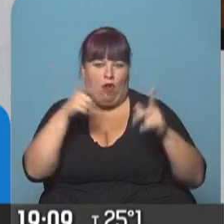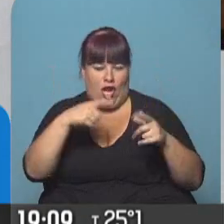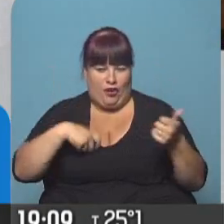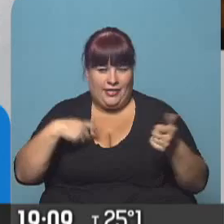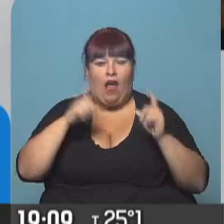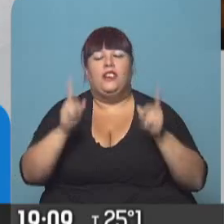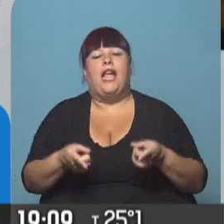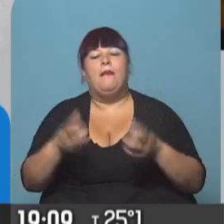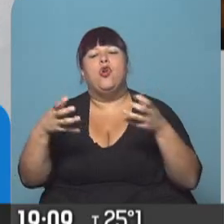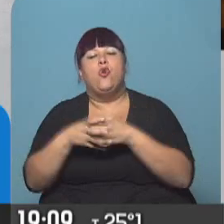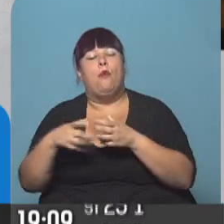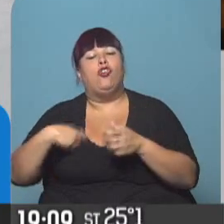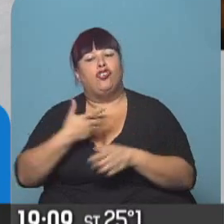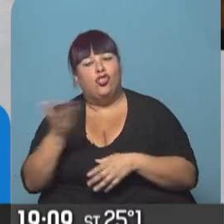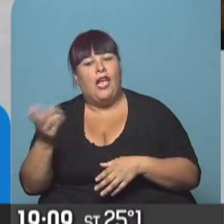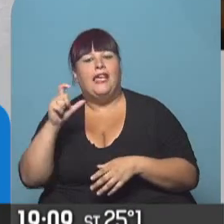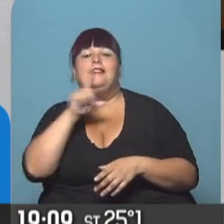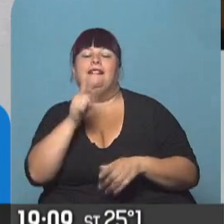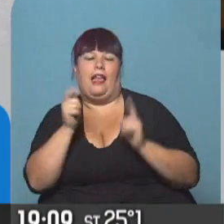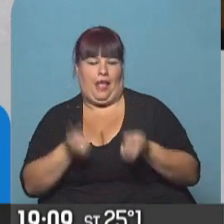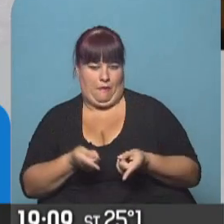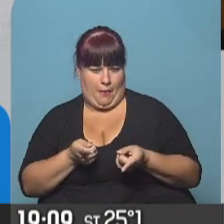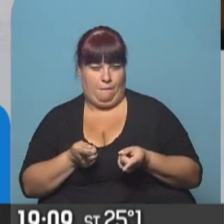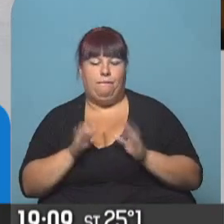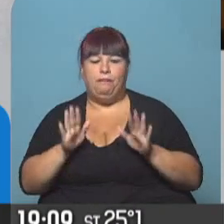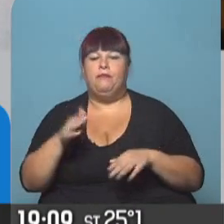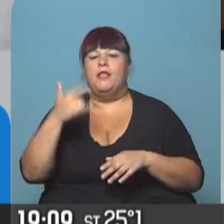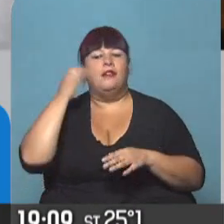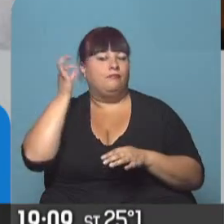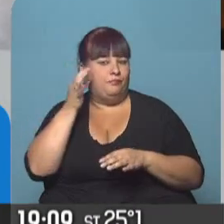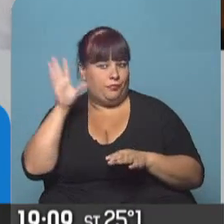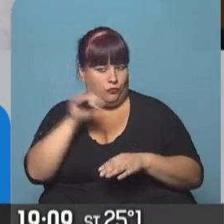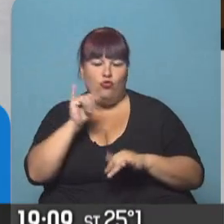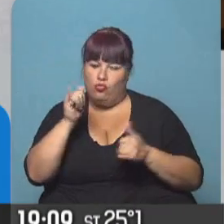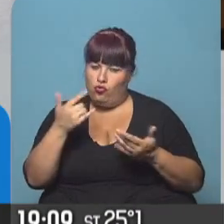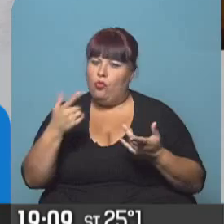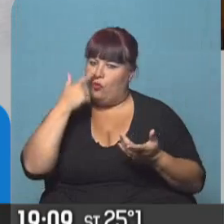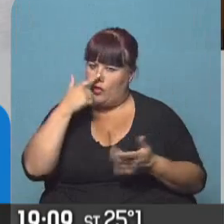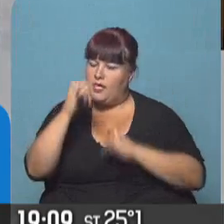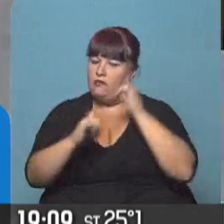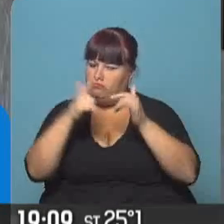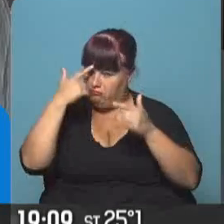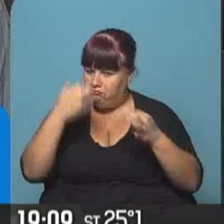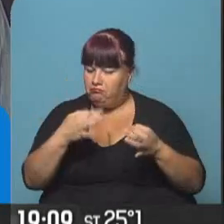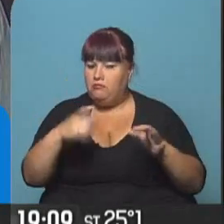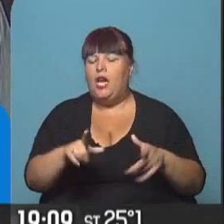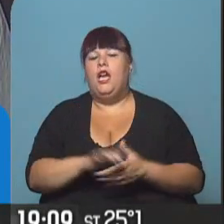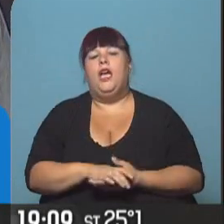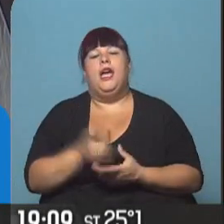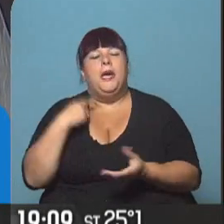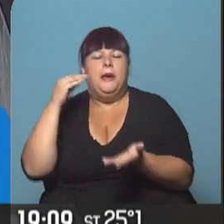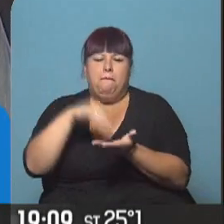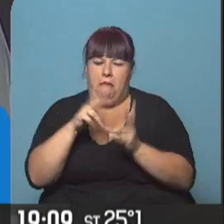pero también por organizaciones sociales y por el CTA. Daniel, Mariano Martín te está escuchando. Con todo gusto, muy interesante el análisis, Mariano, y te